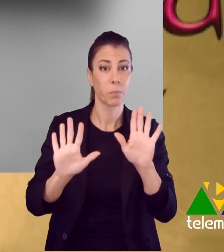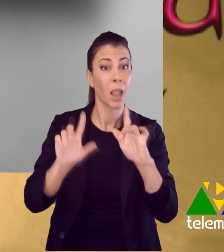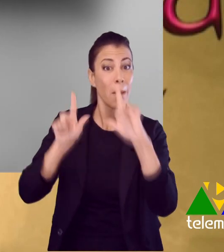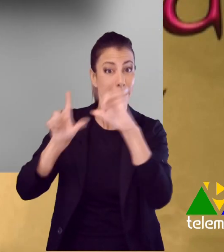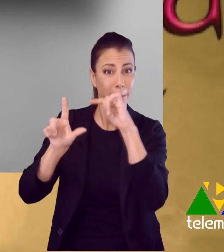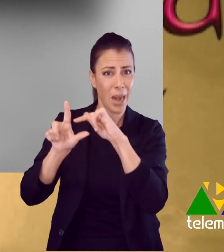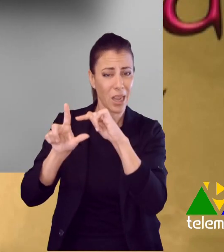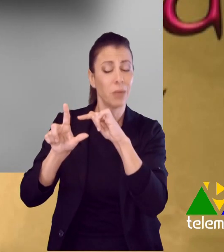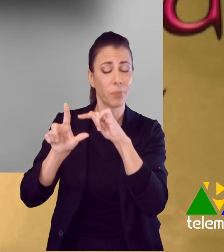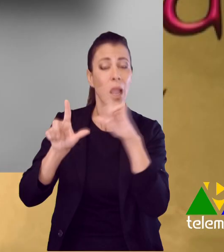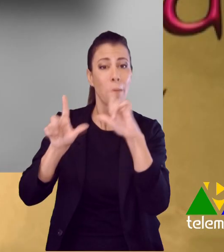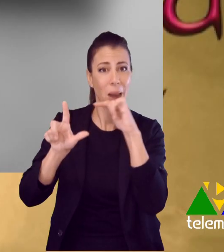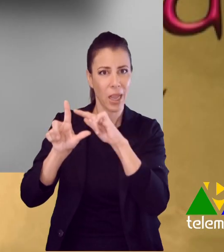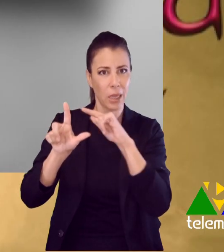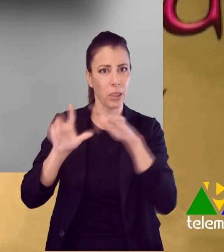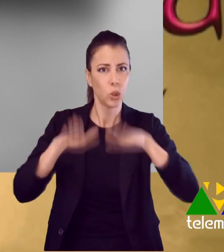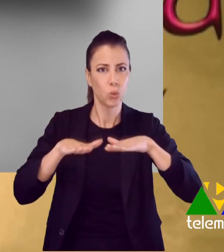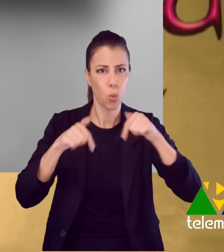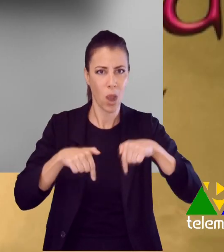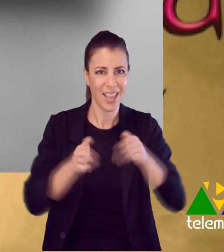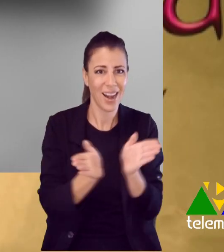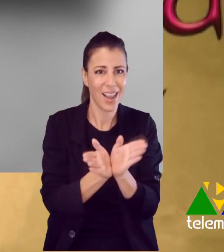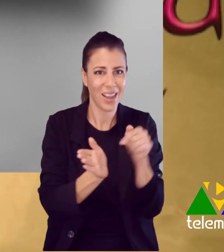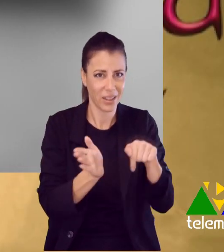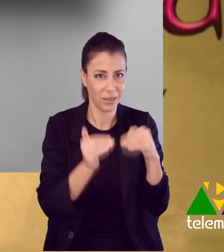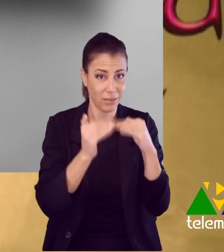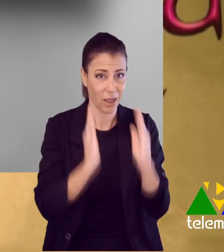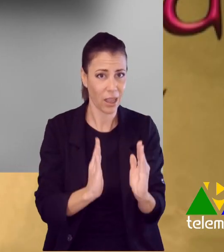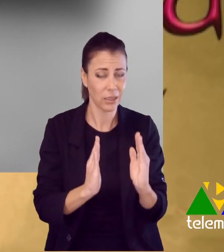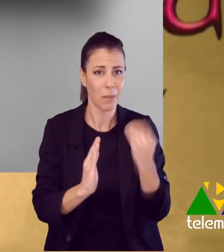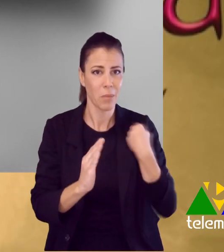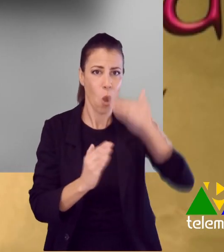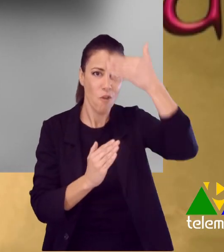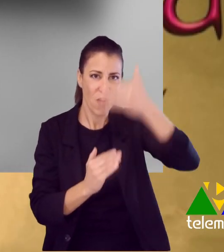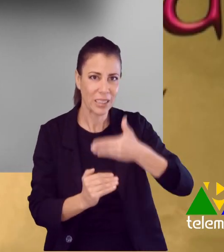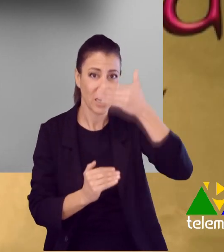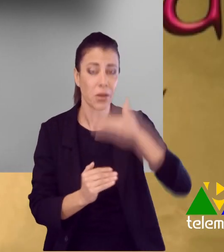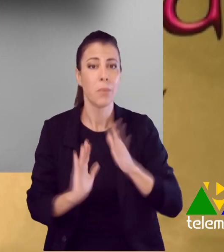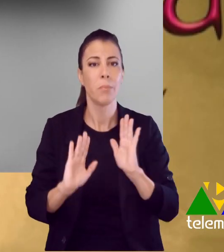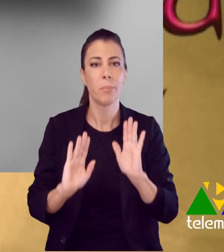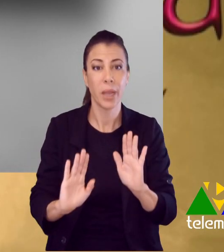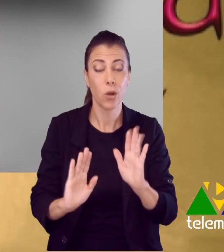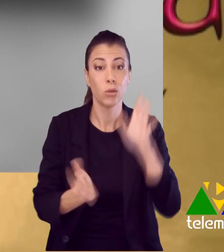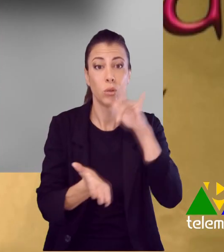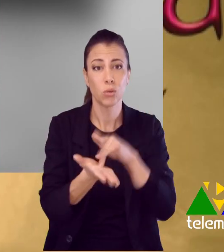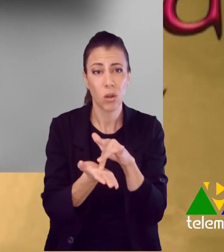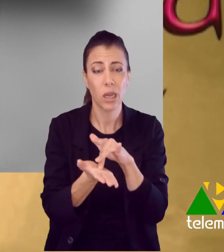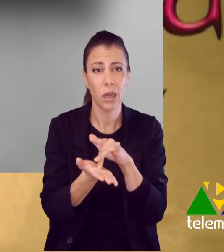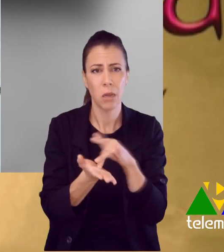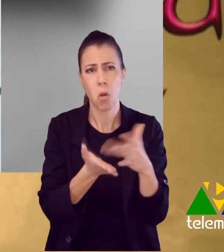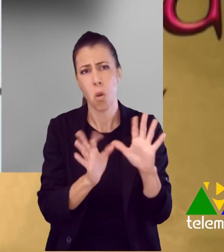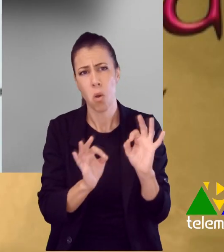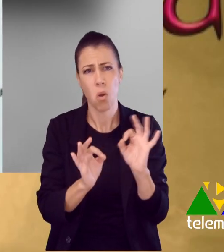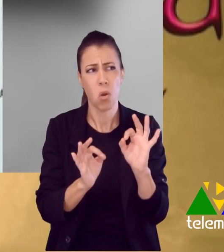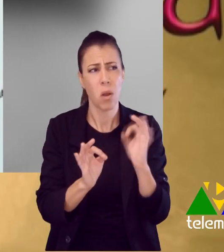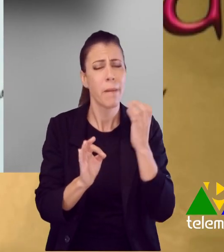estuvo... perfil, ¿no? La placa estuvo aquí, en la esquina de esta casa, en la fachada de esta casa. Y cuando, o mejor